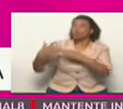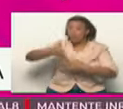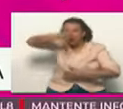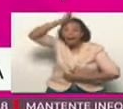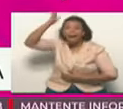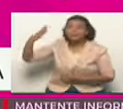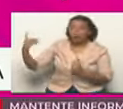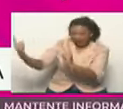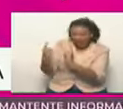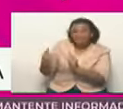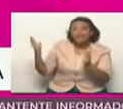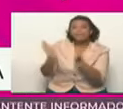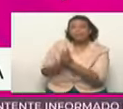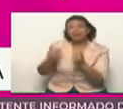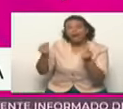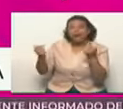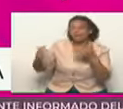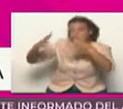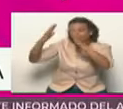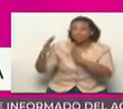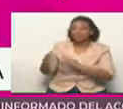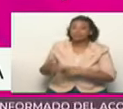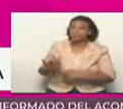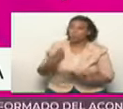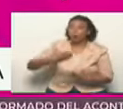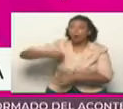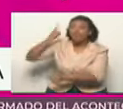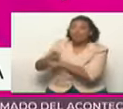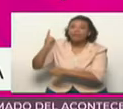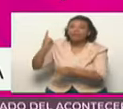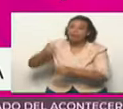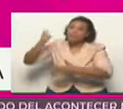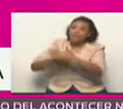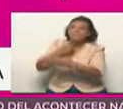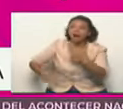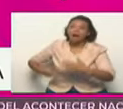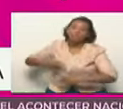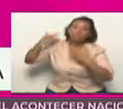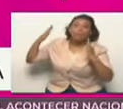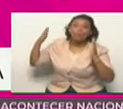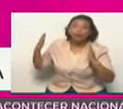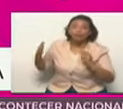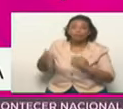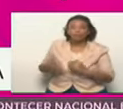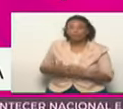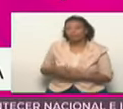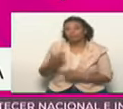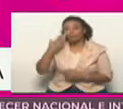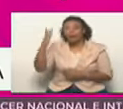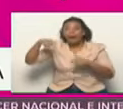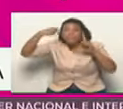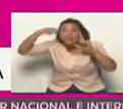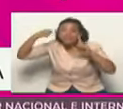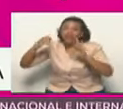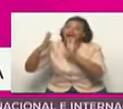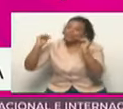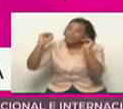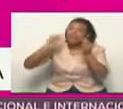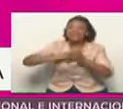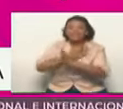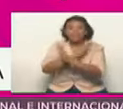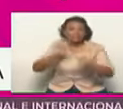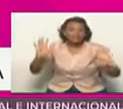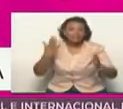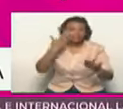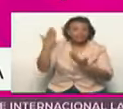cantado. Creo que lo hubiera obligado a levantar el veto ahí. Ahora, mira el video cuando me despido de Putin. Vamos a